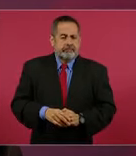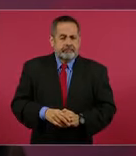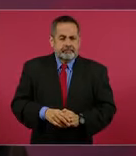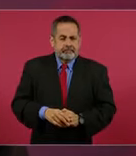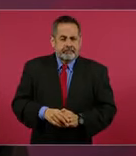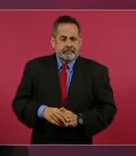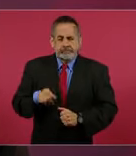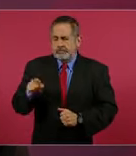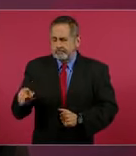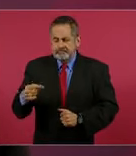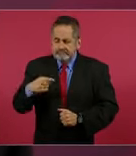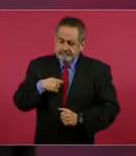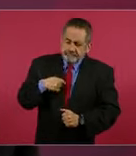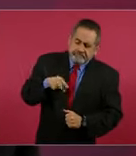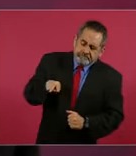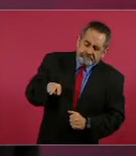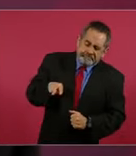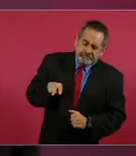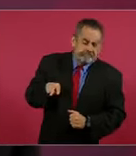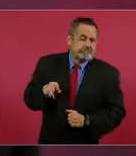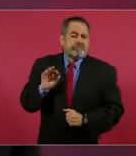que me tiene muy